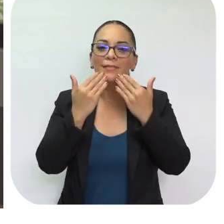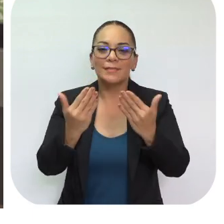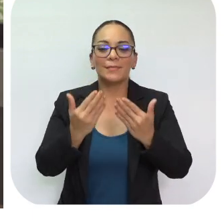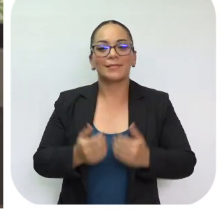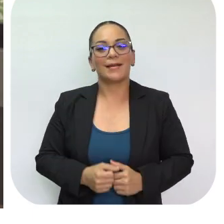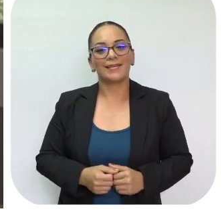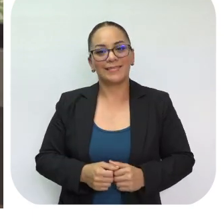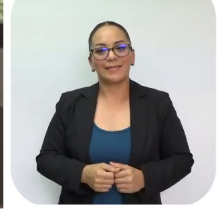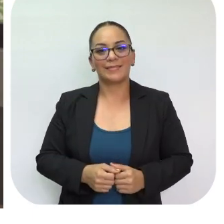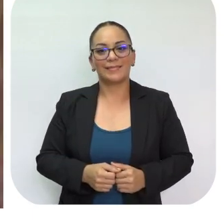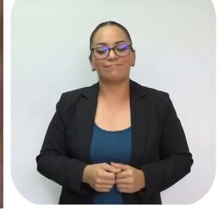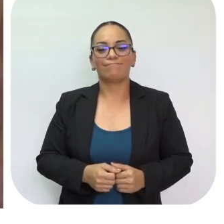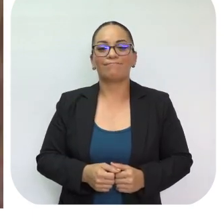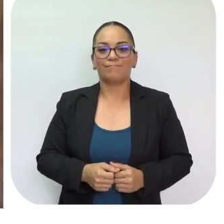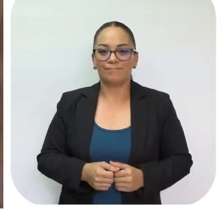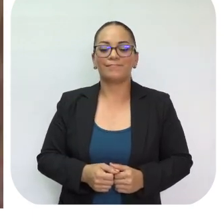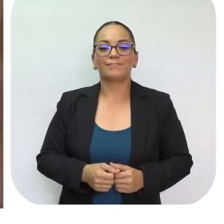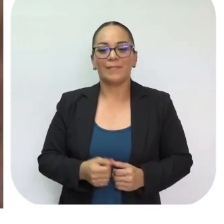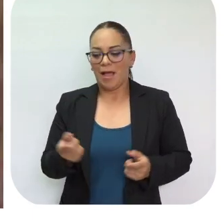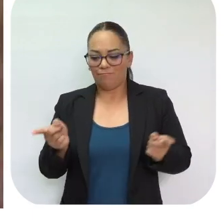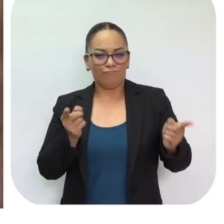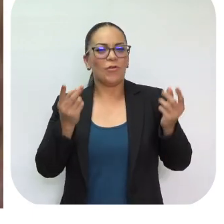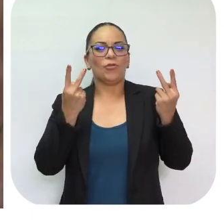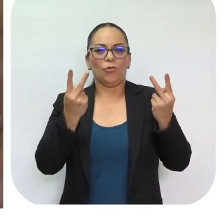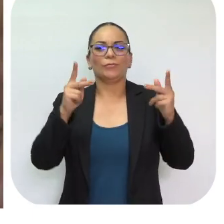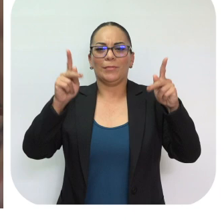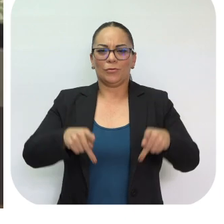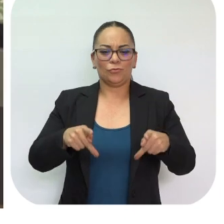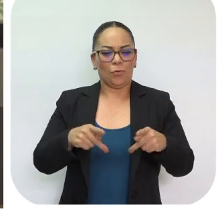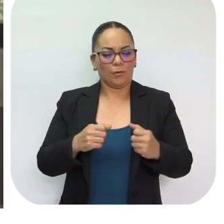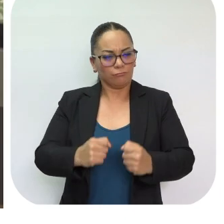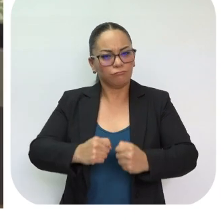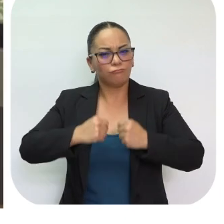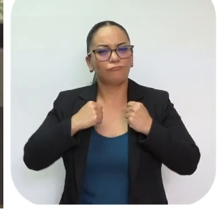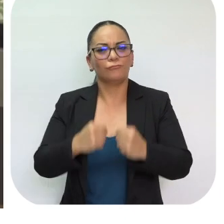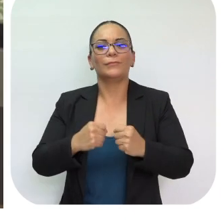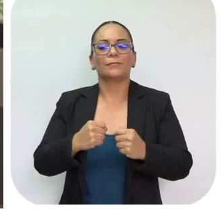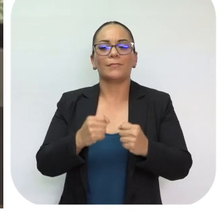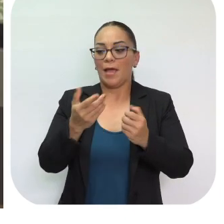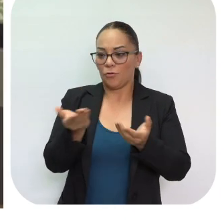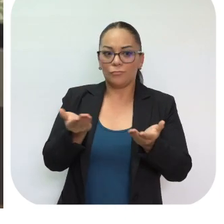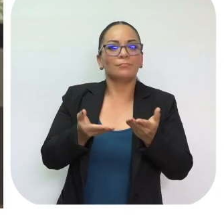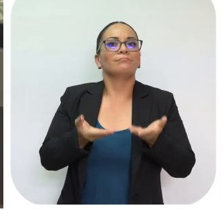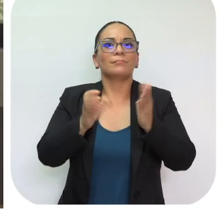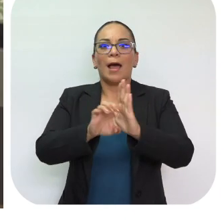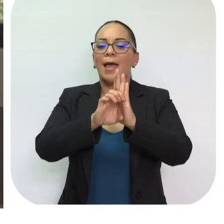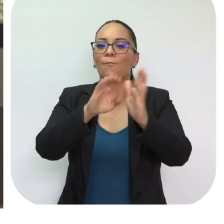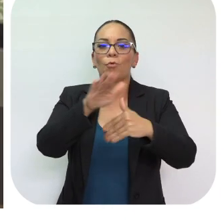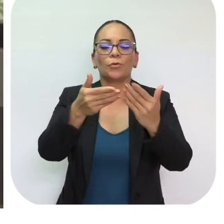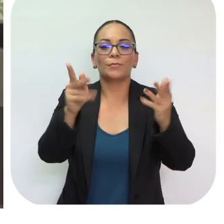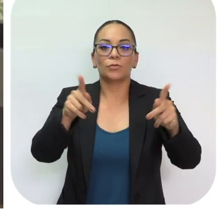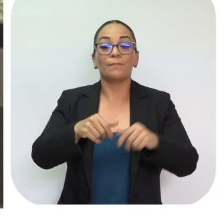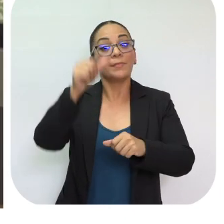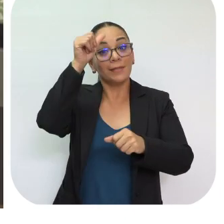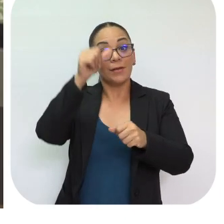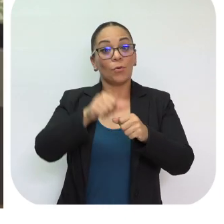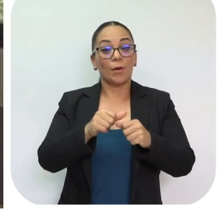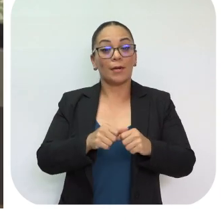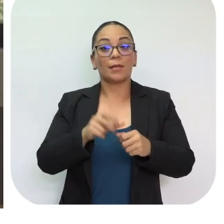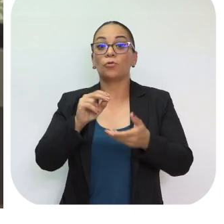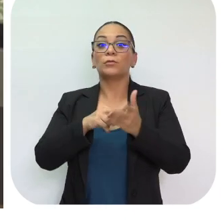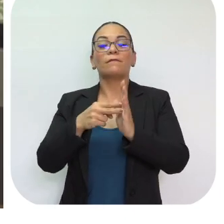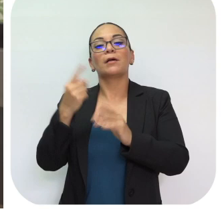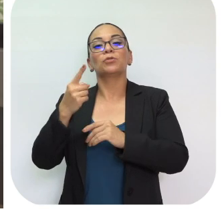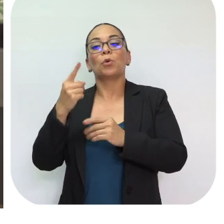a este par de pochotones que son ejemplo para todos. Acuérdense, no es llegar a ser viejo nada